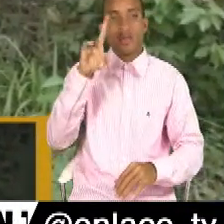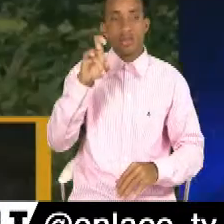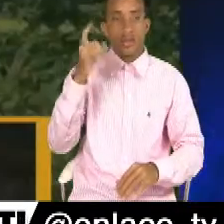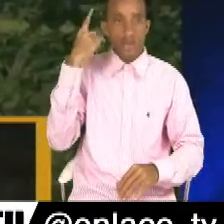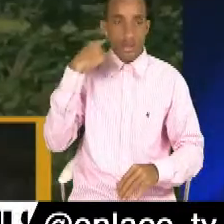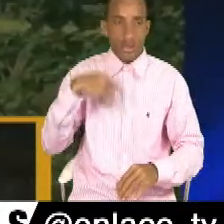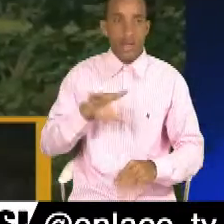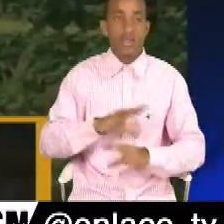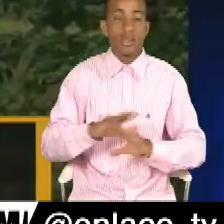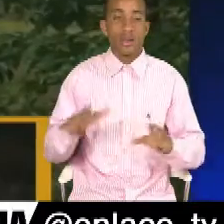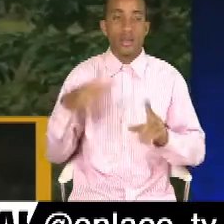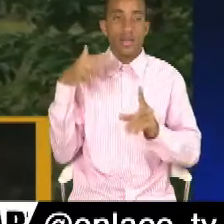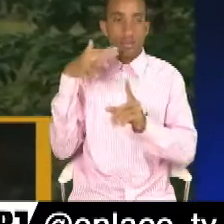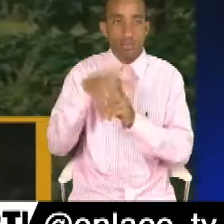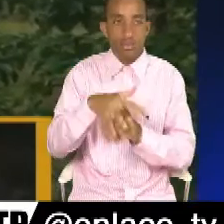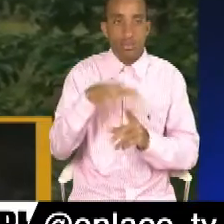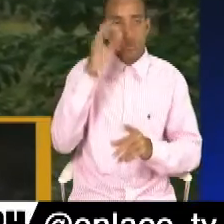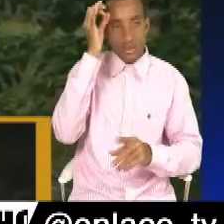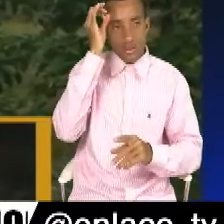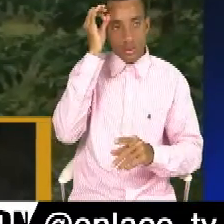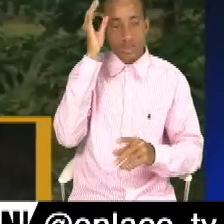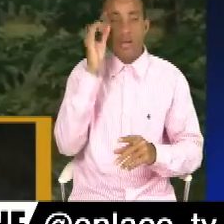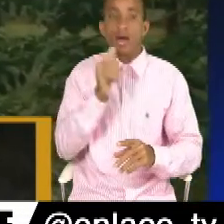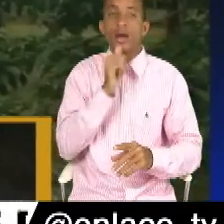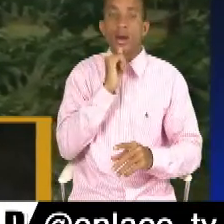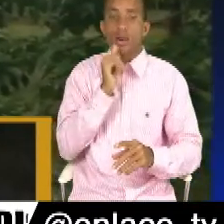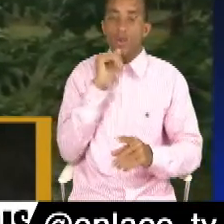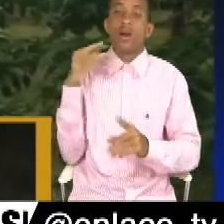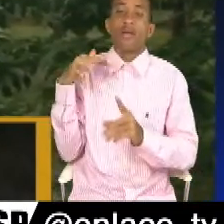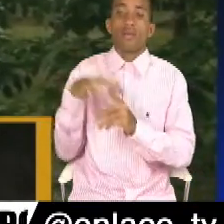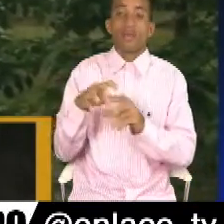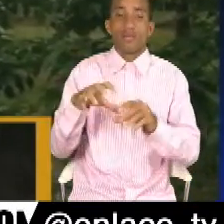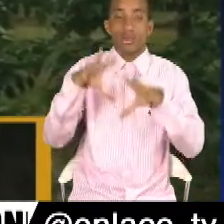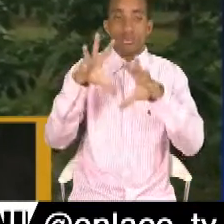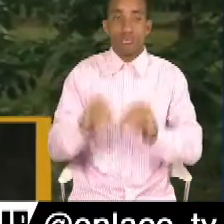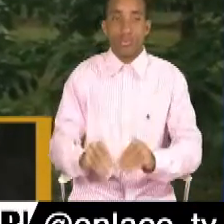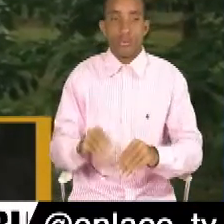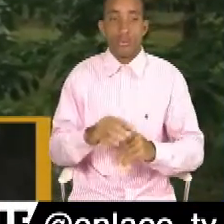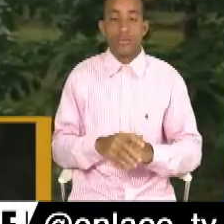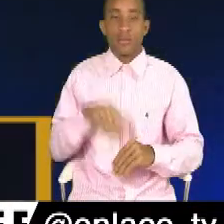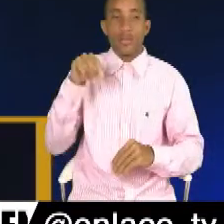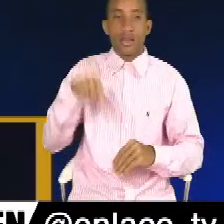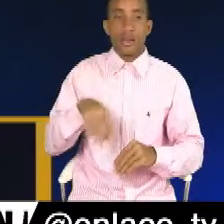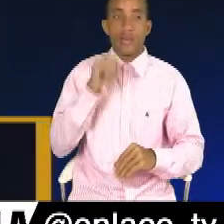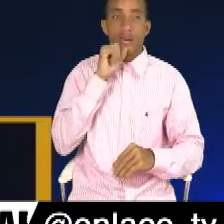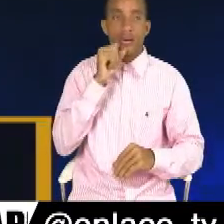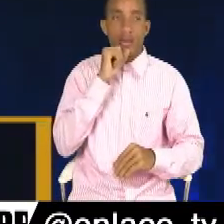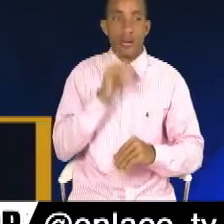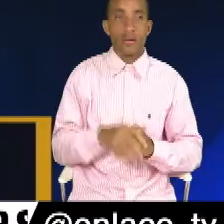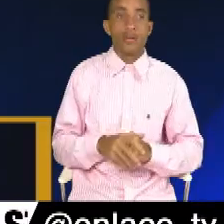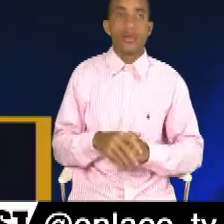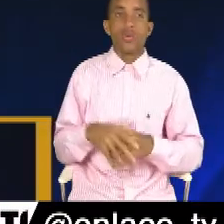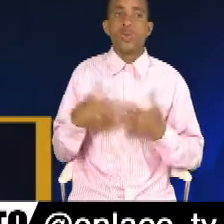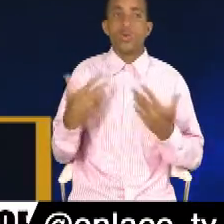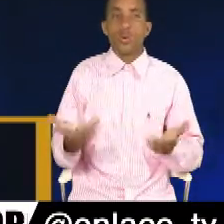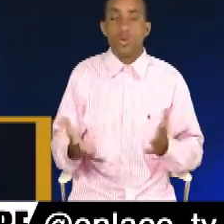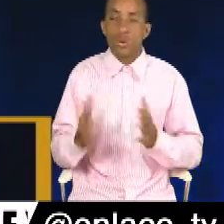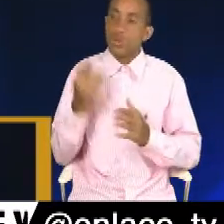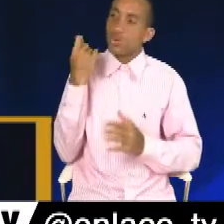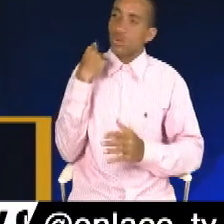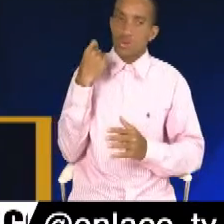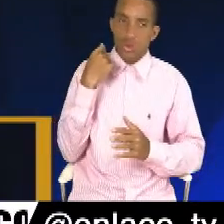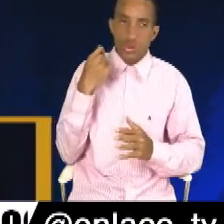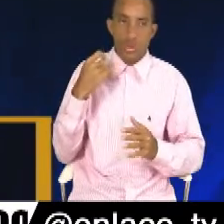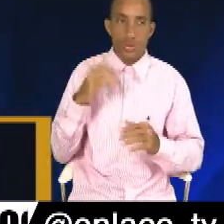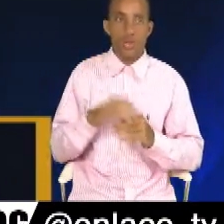están a punto de afectar el suministro de agua a 230.000 habitantes de Barranca Bermeja. Dice Ecopetrol que la alerta se produce luego de que en las últimas horas se